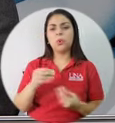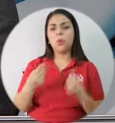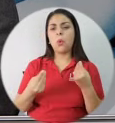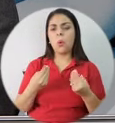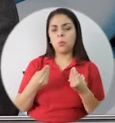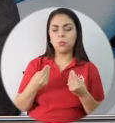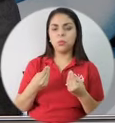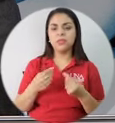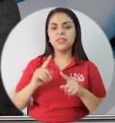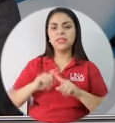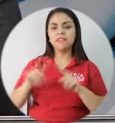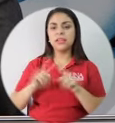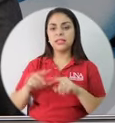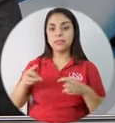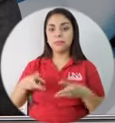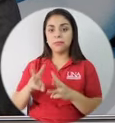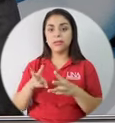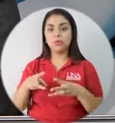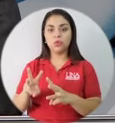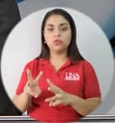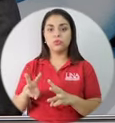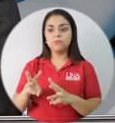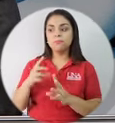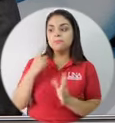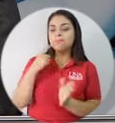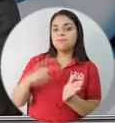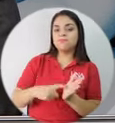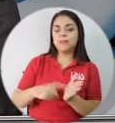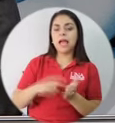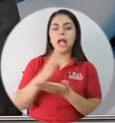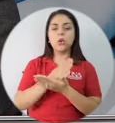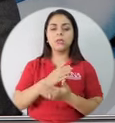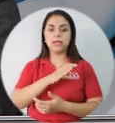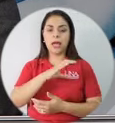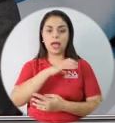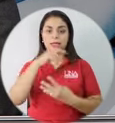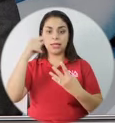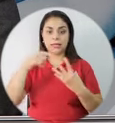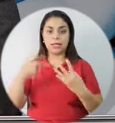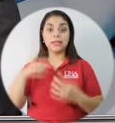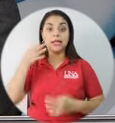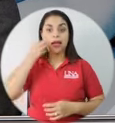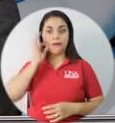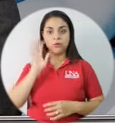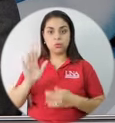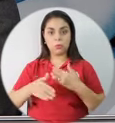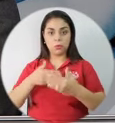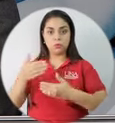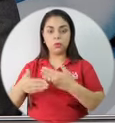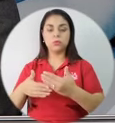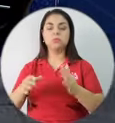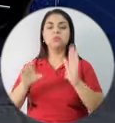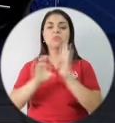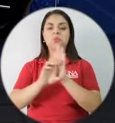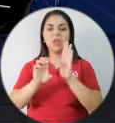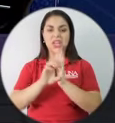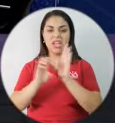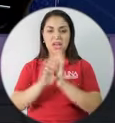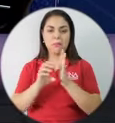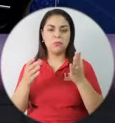diferentes métodos, resaltar algunas características del café en su proceso. Y entonces aquí, por ejemplo, hablamos